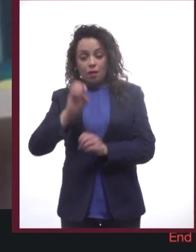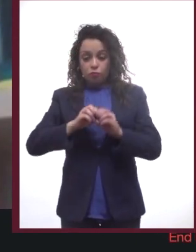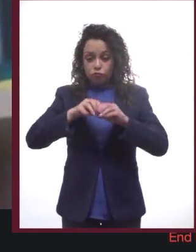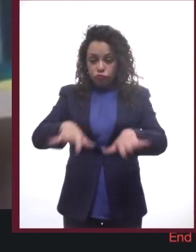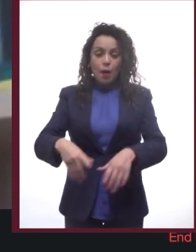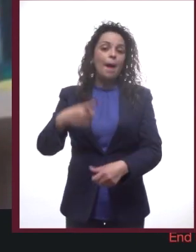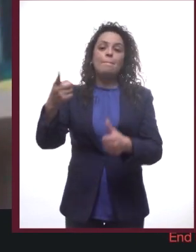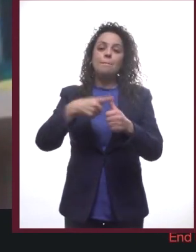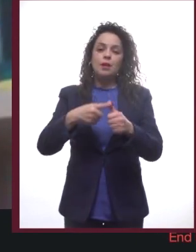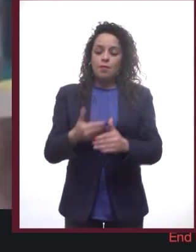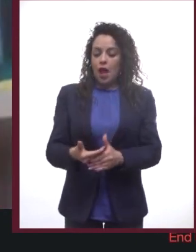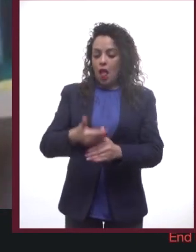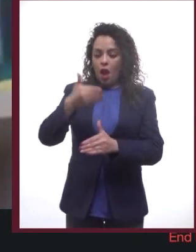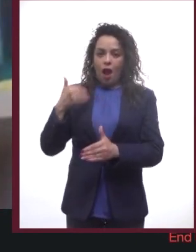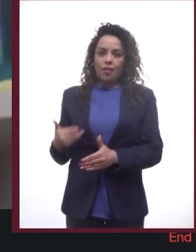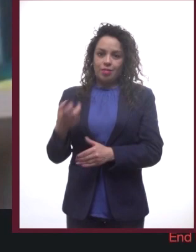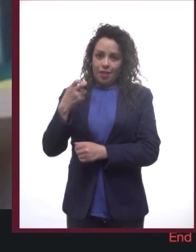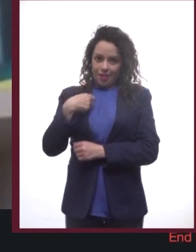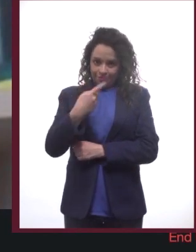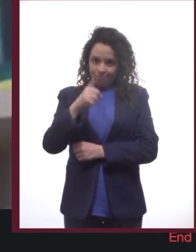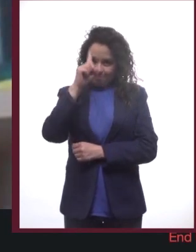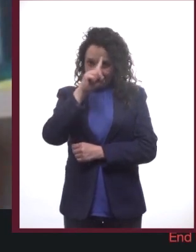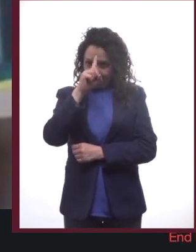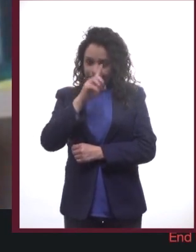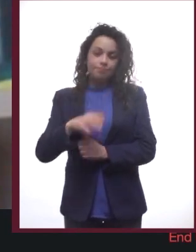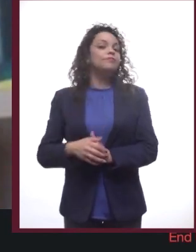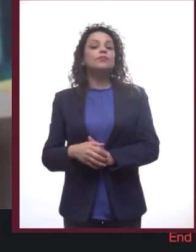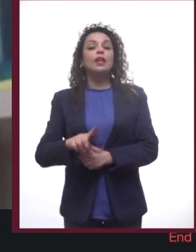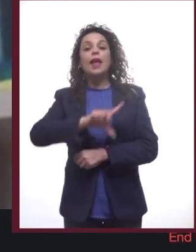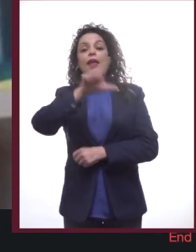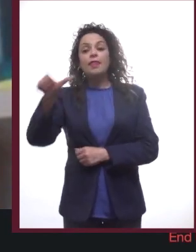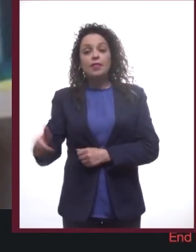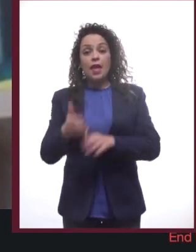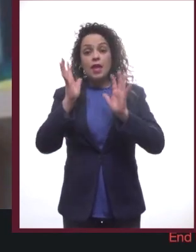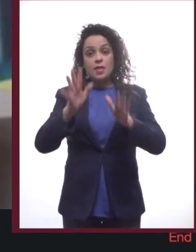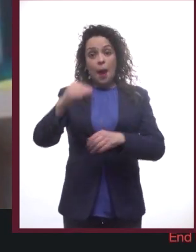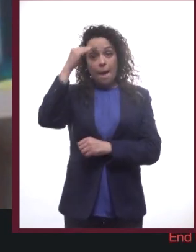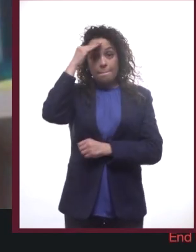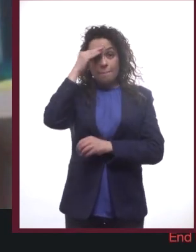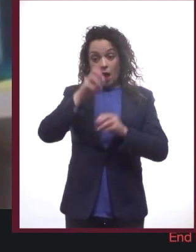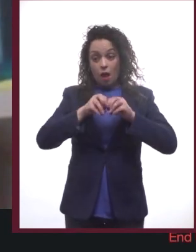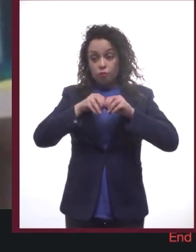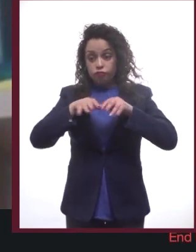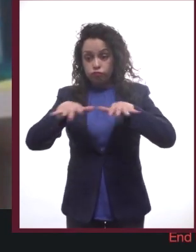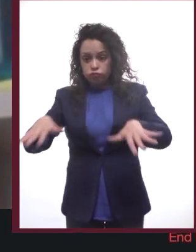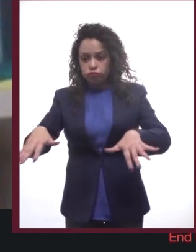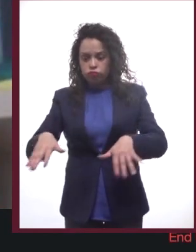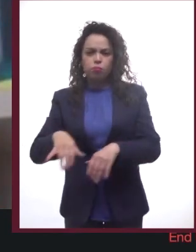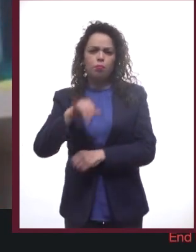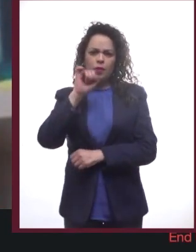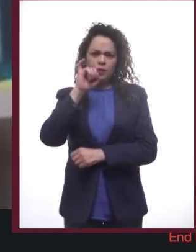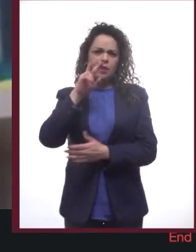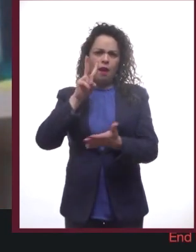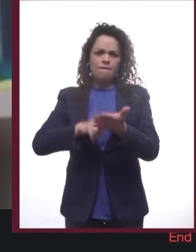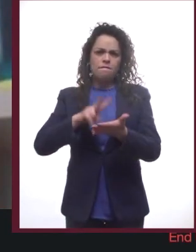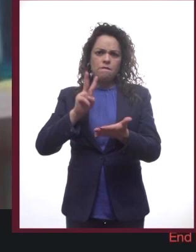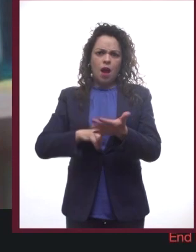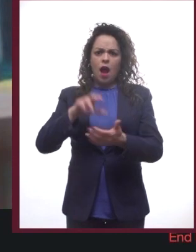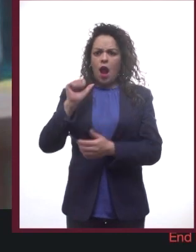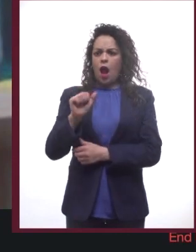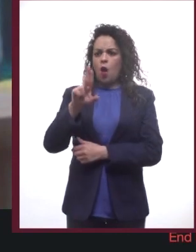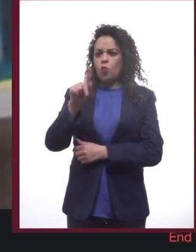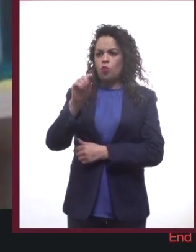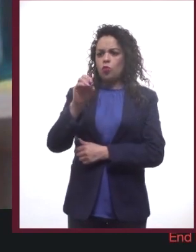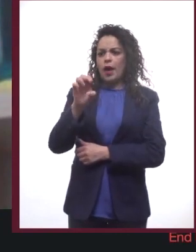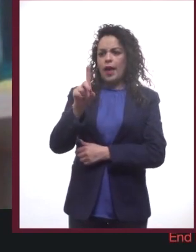acerca de la publicación. Ya pensando en una publicación, yo creo que la autoedición es muy válida. Yo creo que a